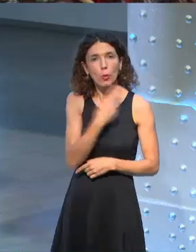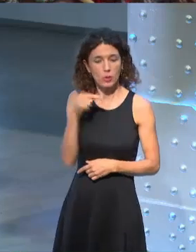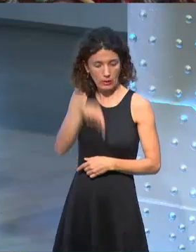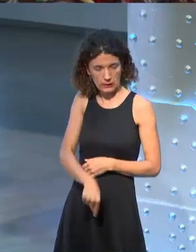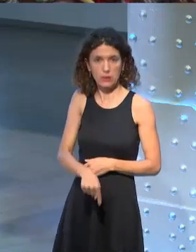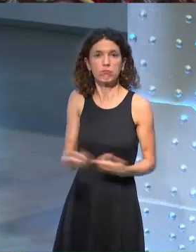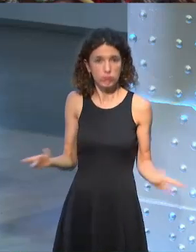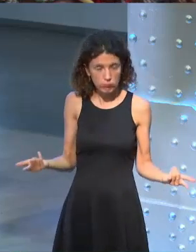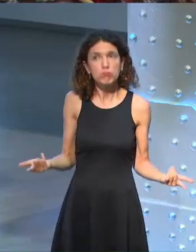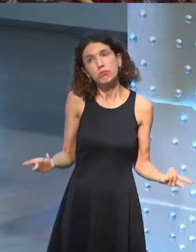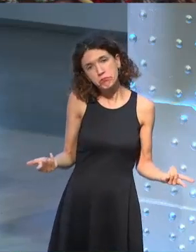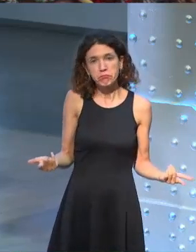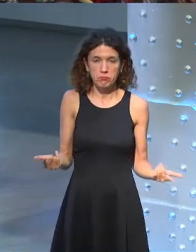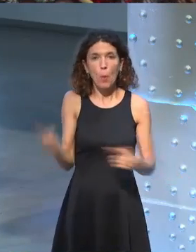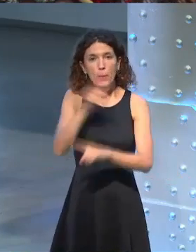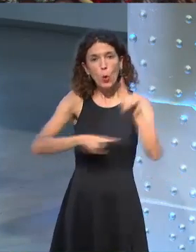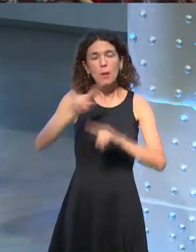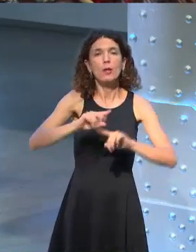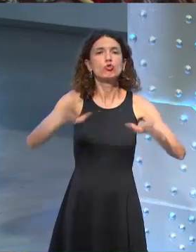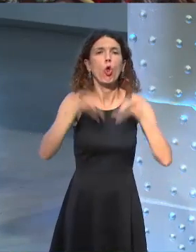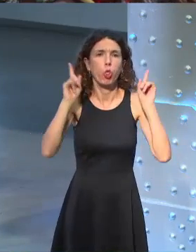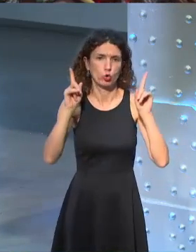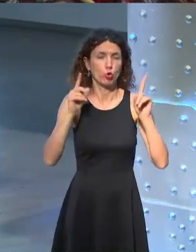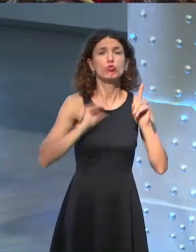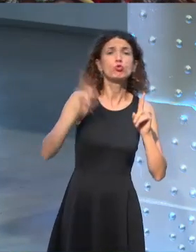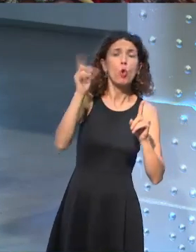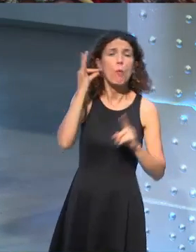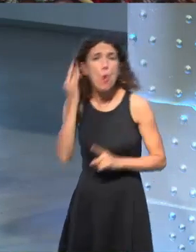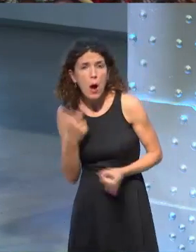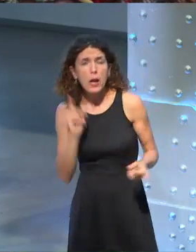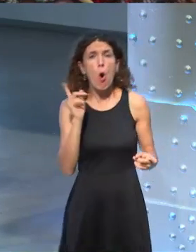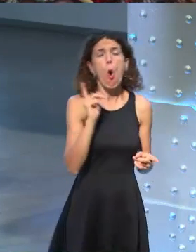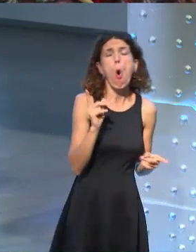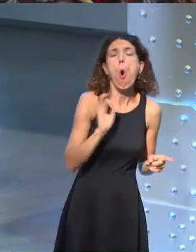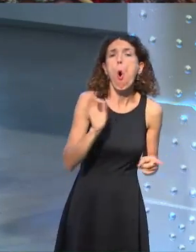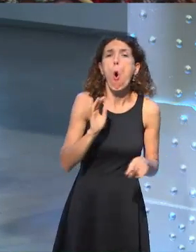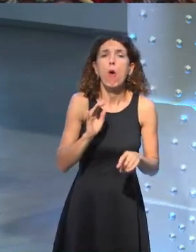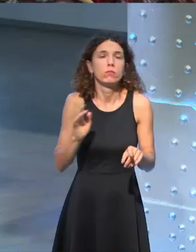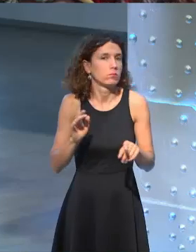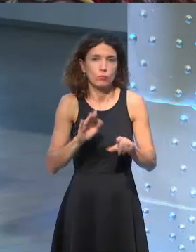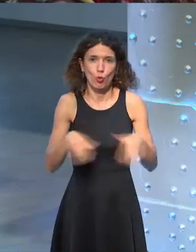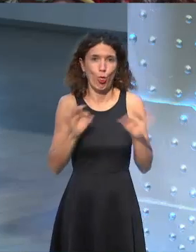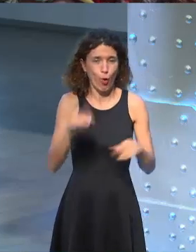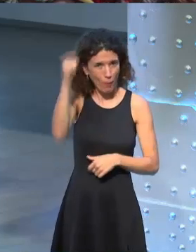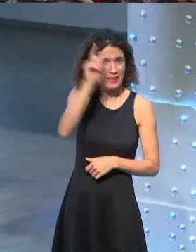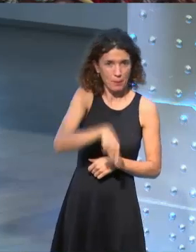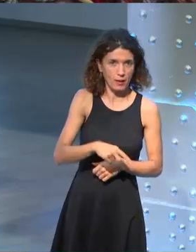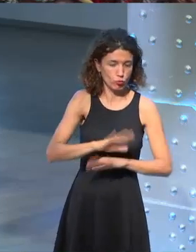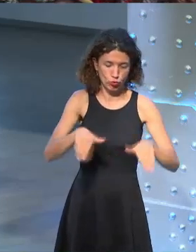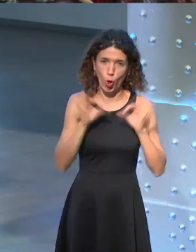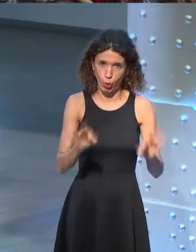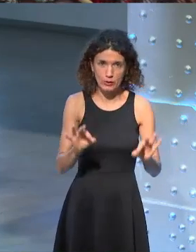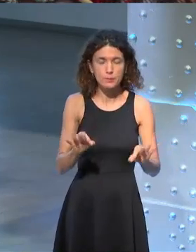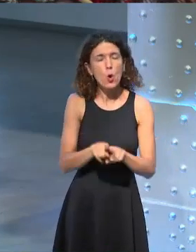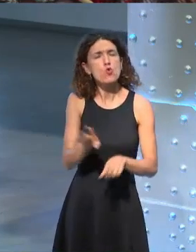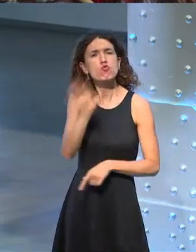aquí. Esto es un problema de todos, no solamente es de las mujeres, sino es de hombres también. Pero